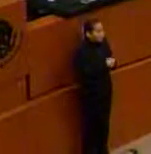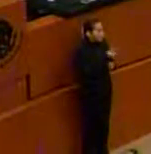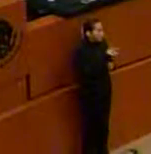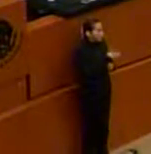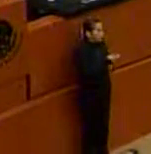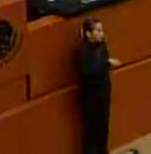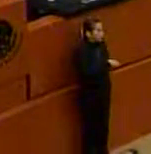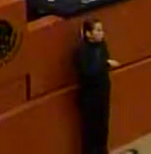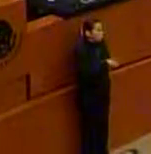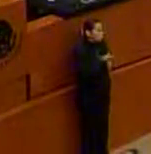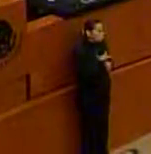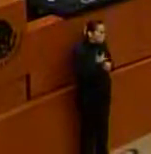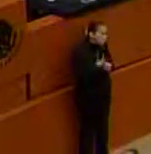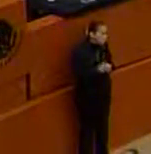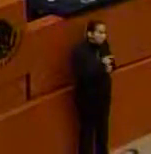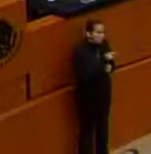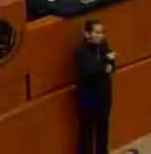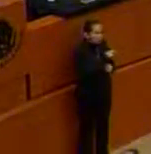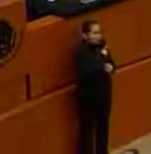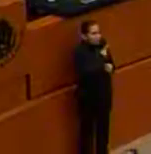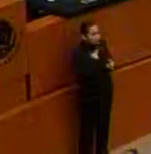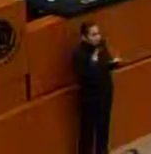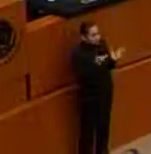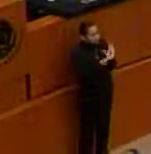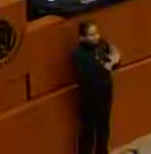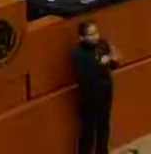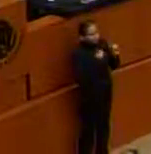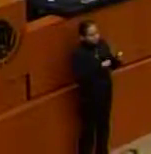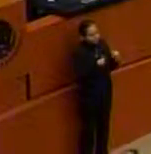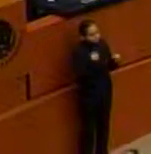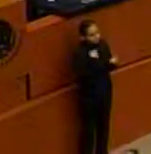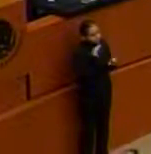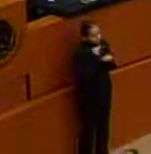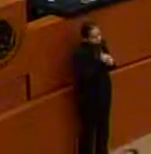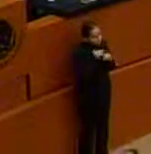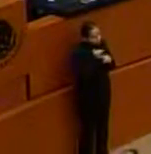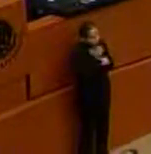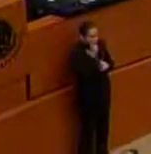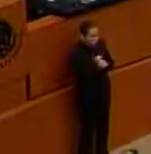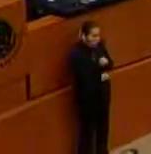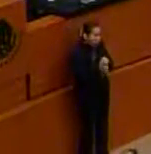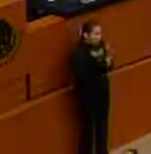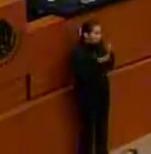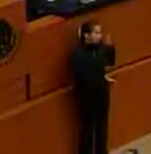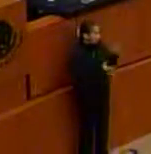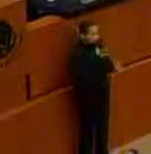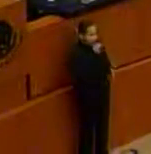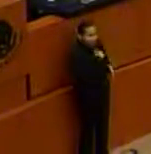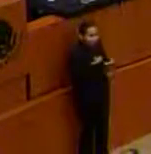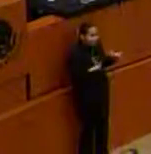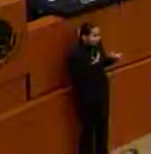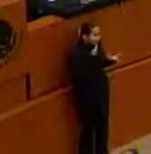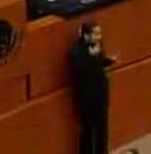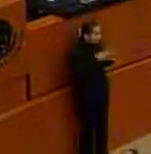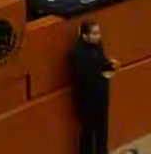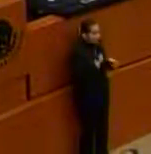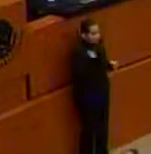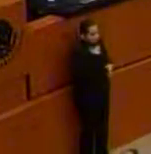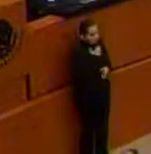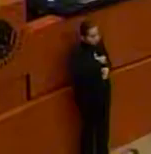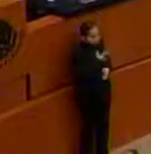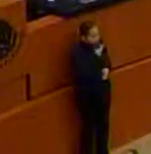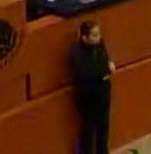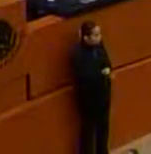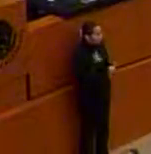condicionadas, pues están mostrando muchas limitaciones, son frecuentemente ineficaces,